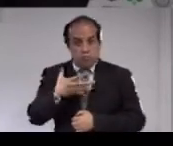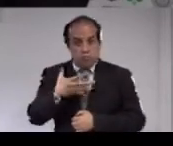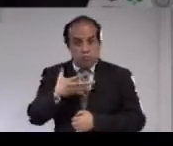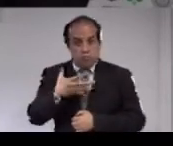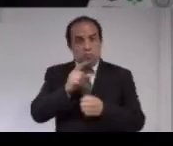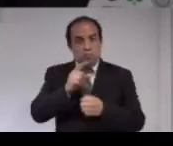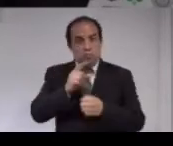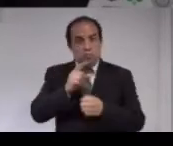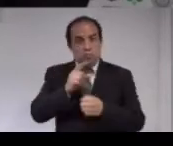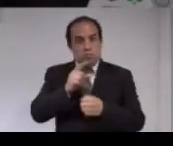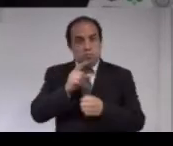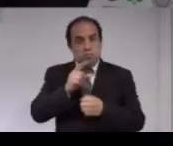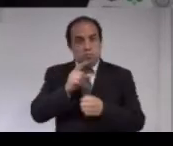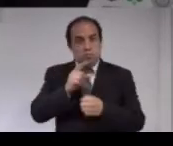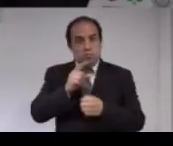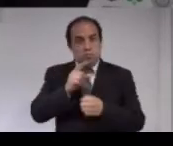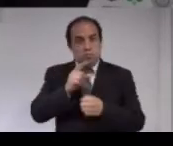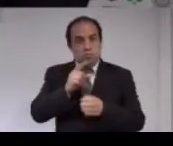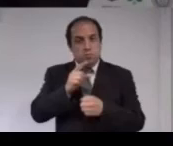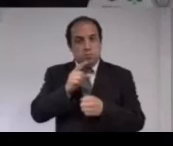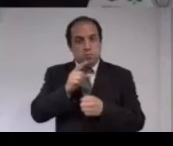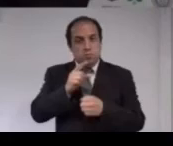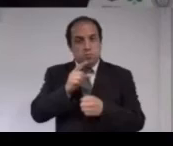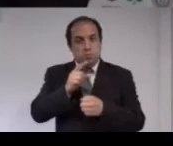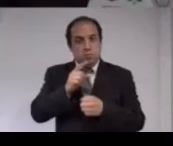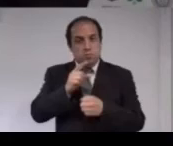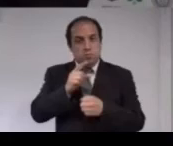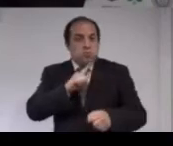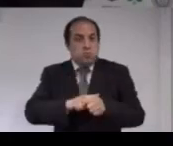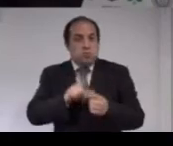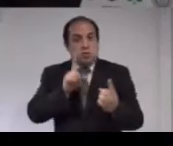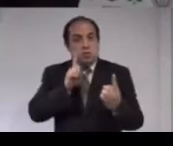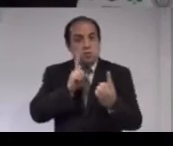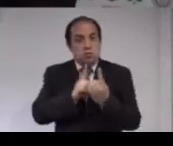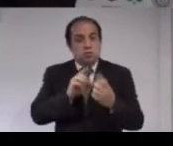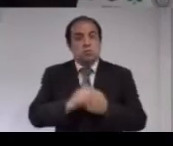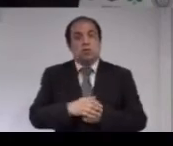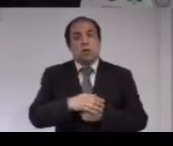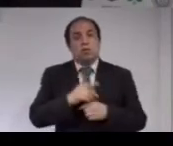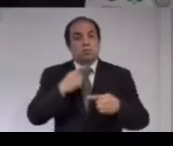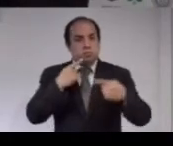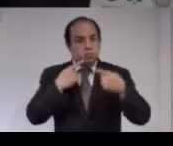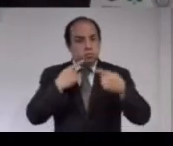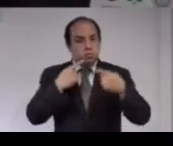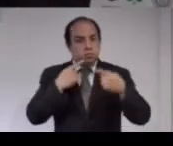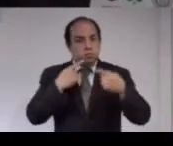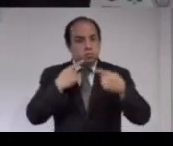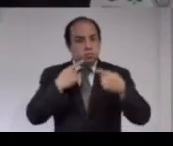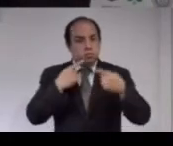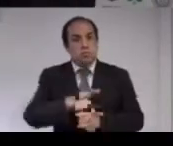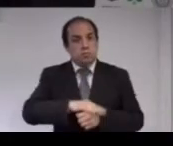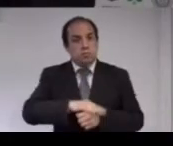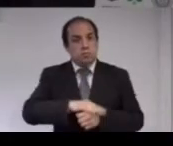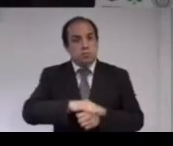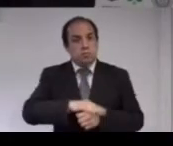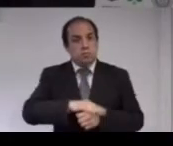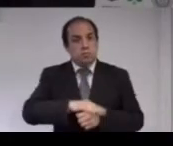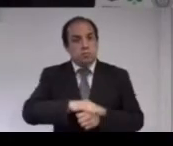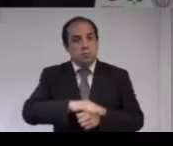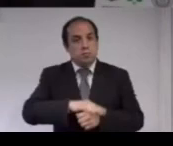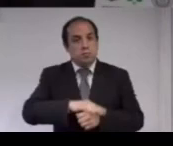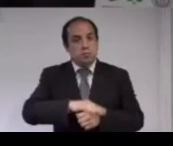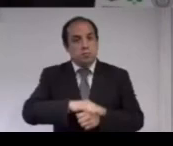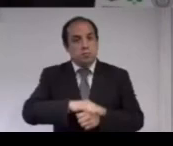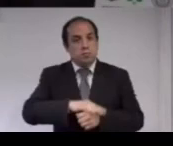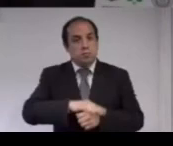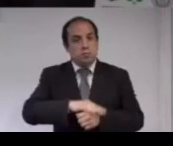la subsecretaría, que es la que regularmente se acerca a estas negociaciones, y que por eso hubo un incremento